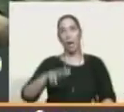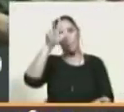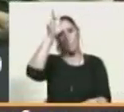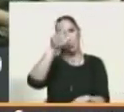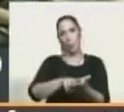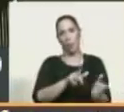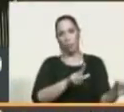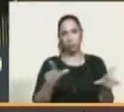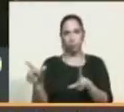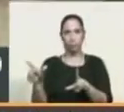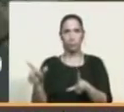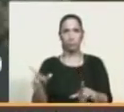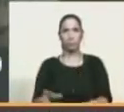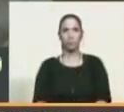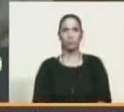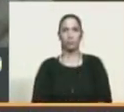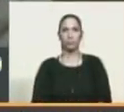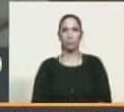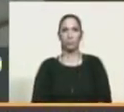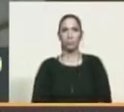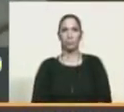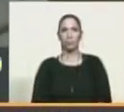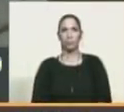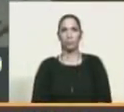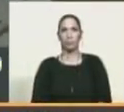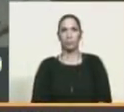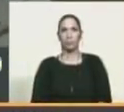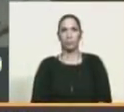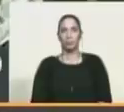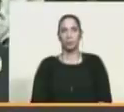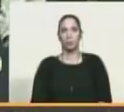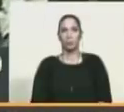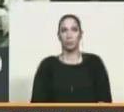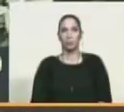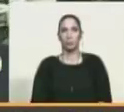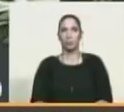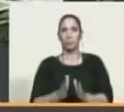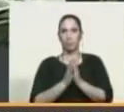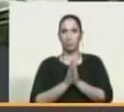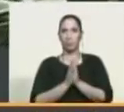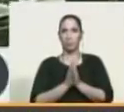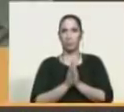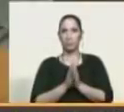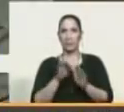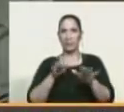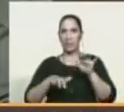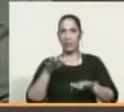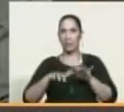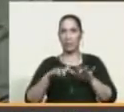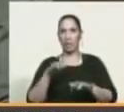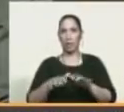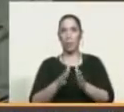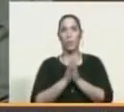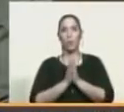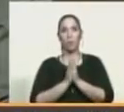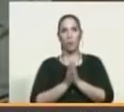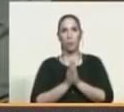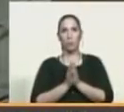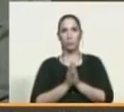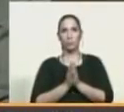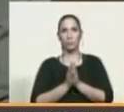Aprobado. Aprobado. Ciudadano secretario, por favor, le agradezco que esto